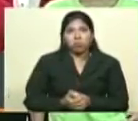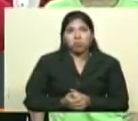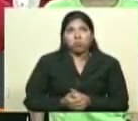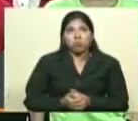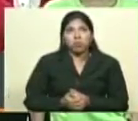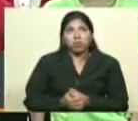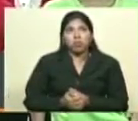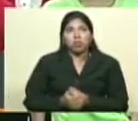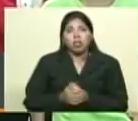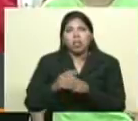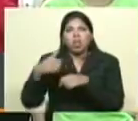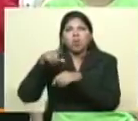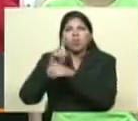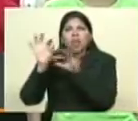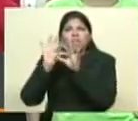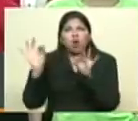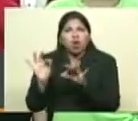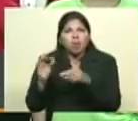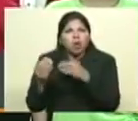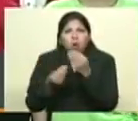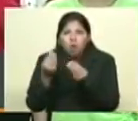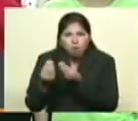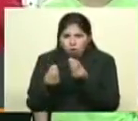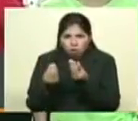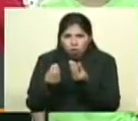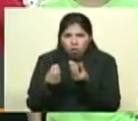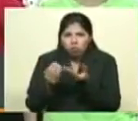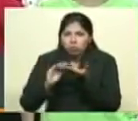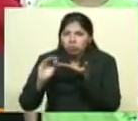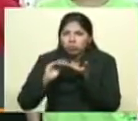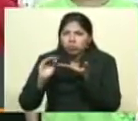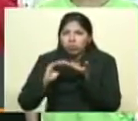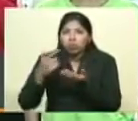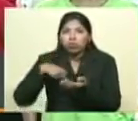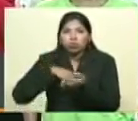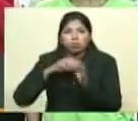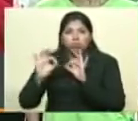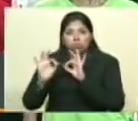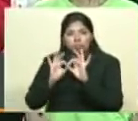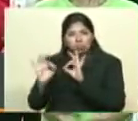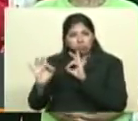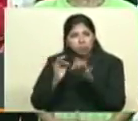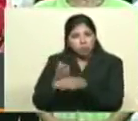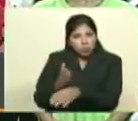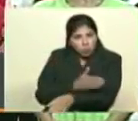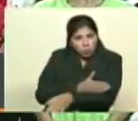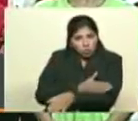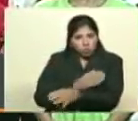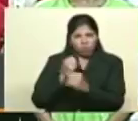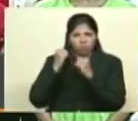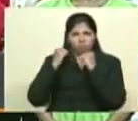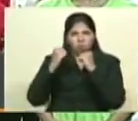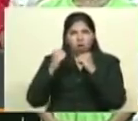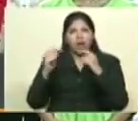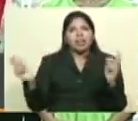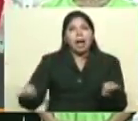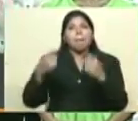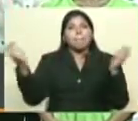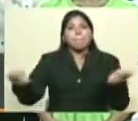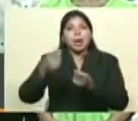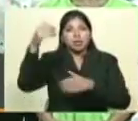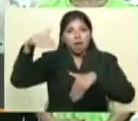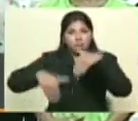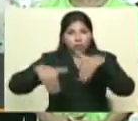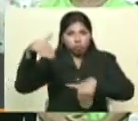Y la única forma de ganarle esa batalla es prepararnos para hacer una poderosa campaña electoral y